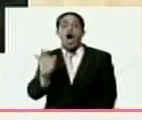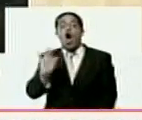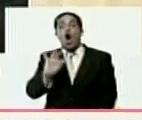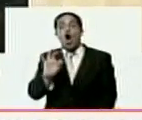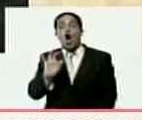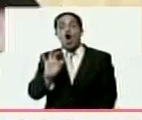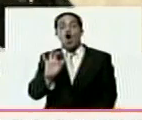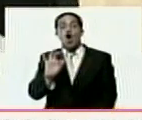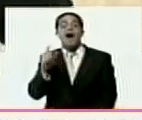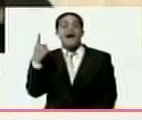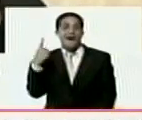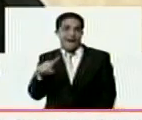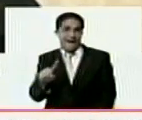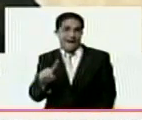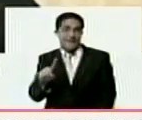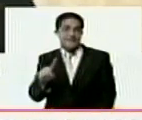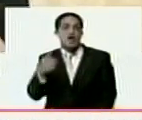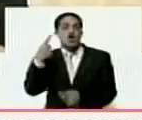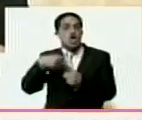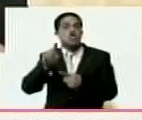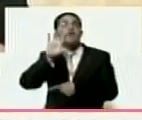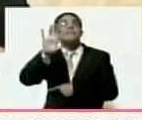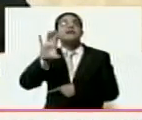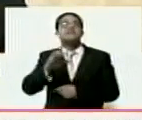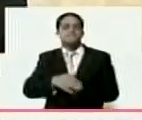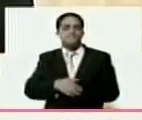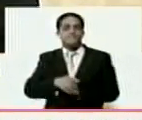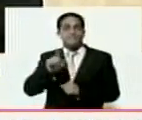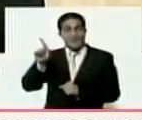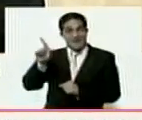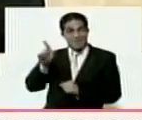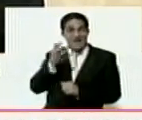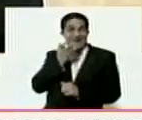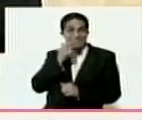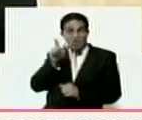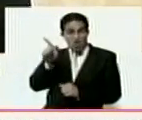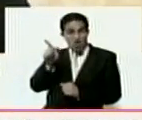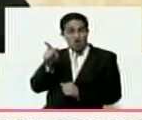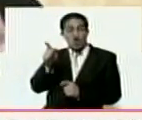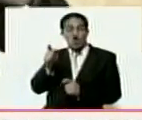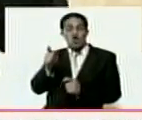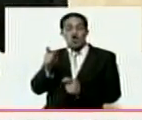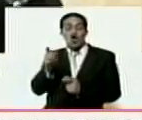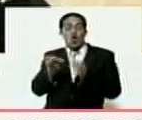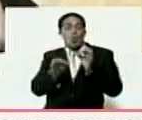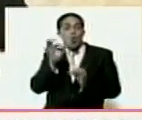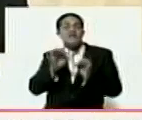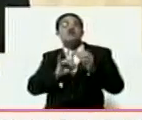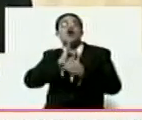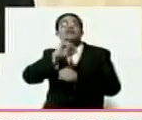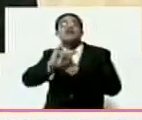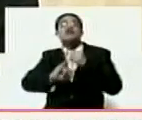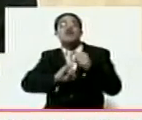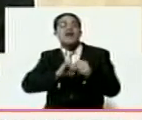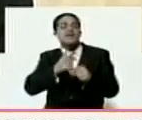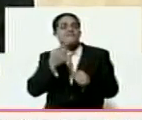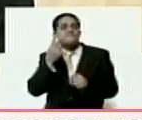Venezuela. Cuando la Corte Penal Internacional vea las declaraciones del señor Trump, del señor